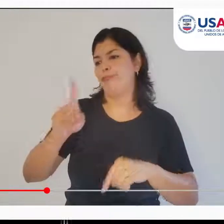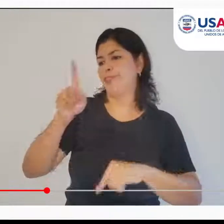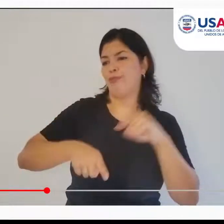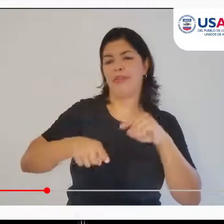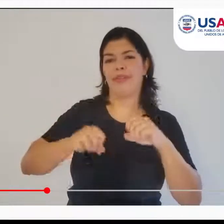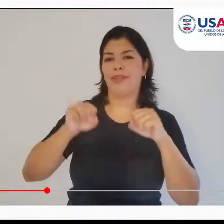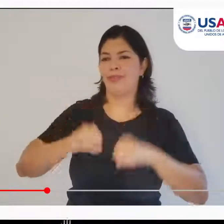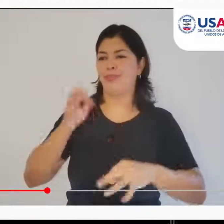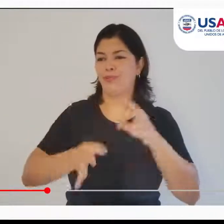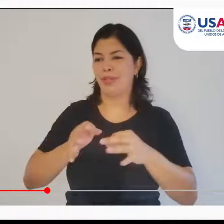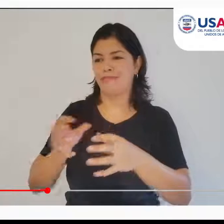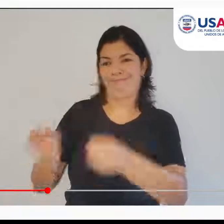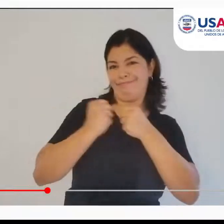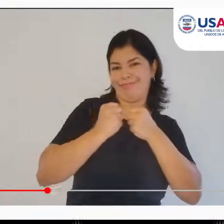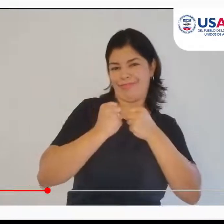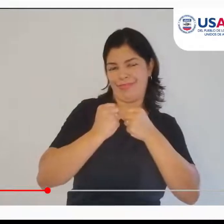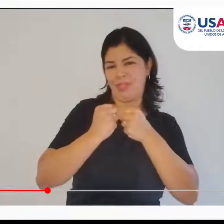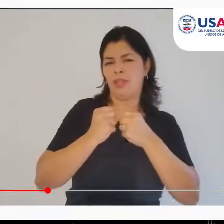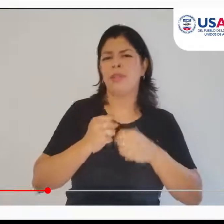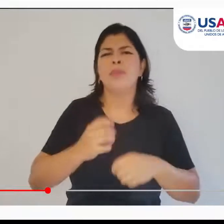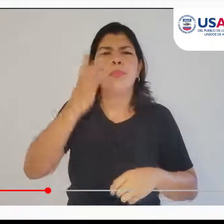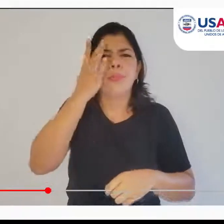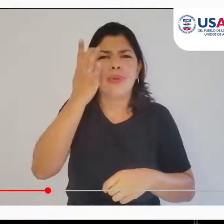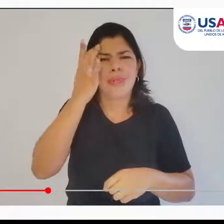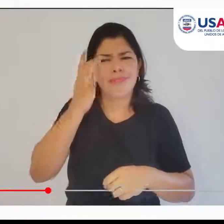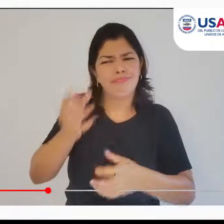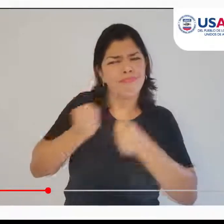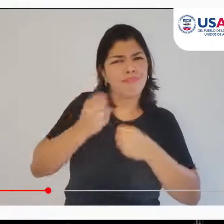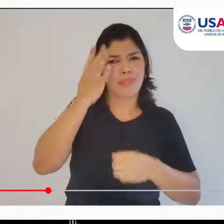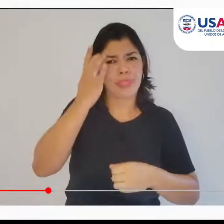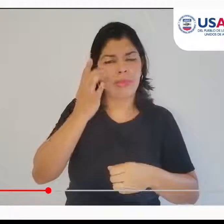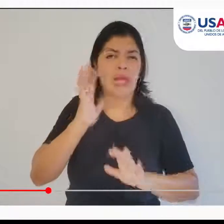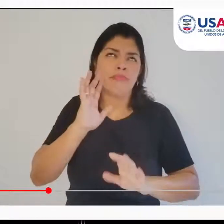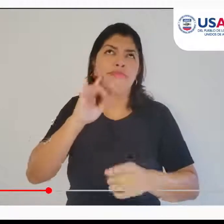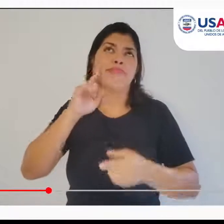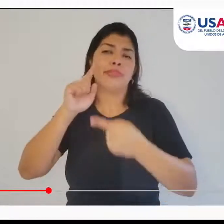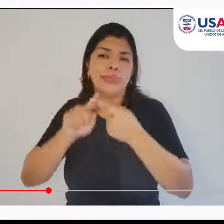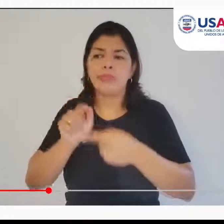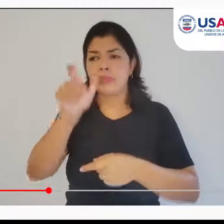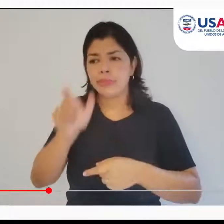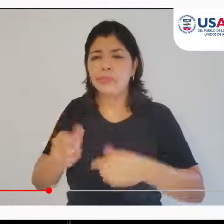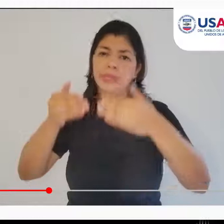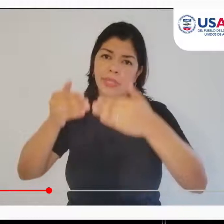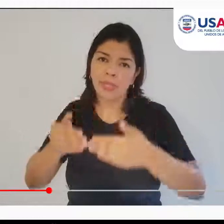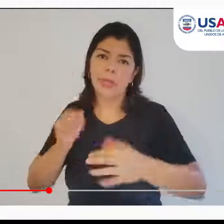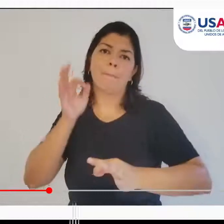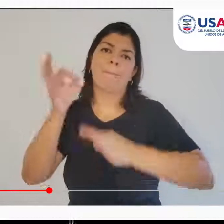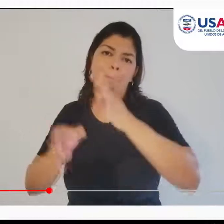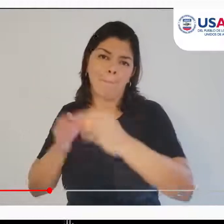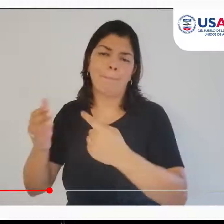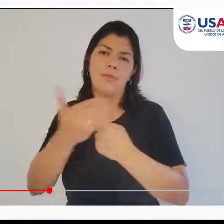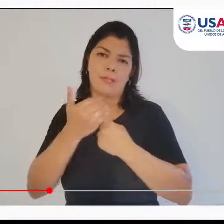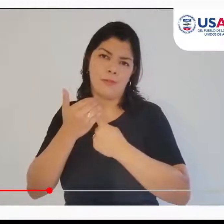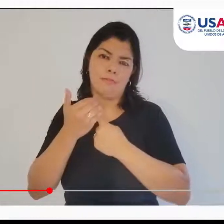figura tenía un objetivo que era la protección de los derechos de las personas con discapacidad que en teoría